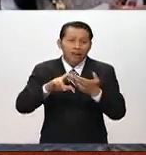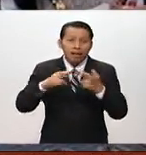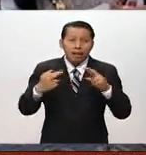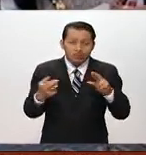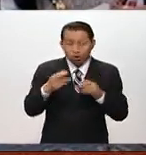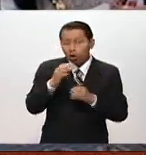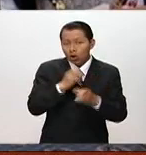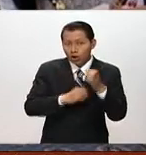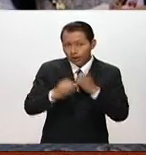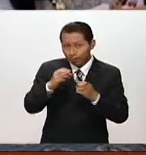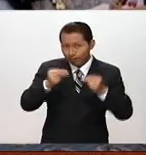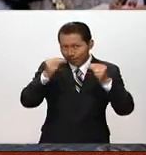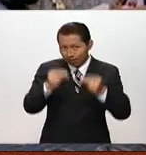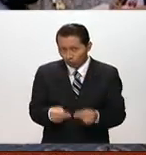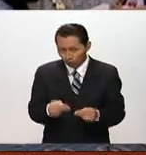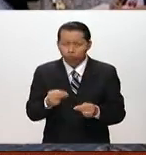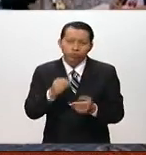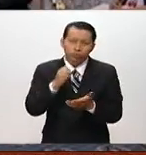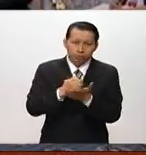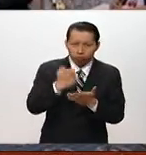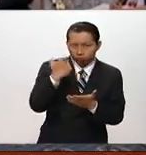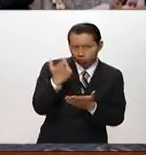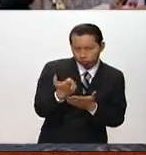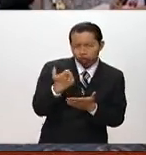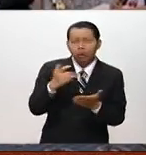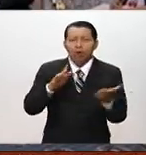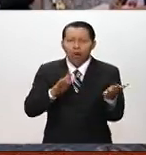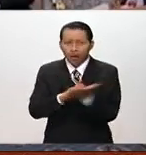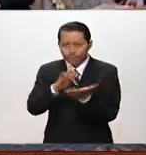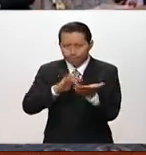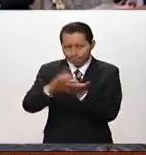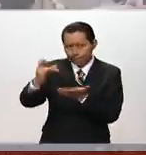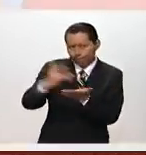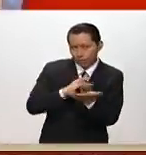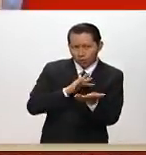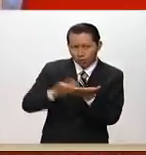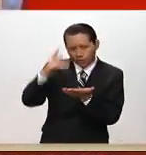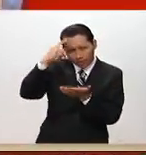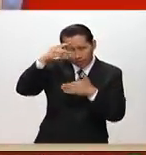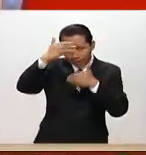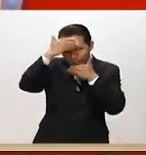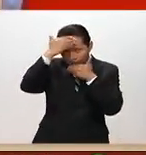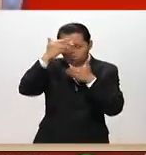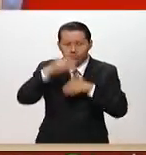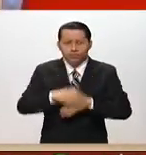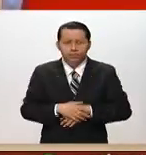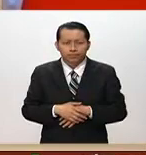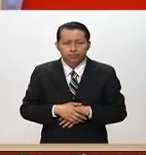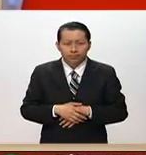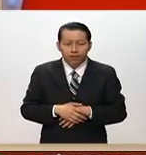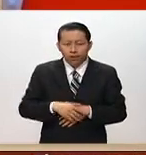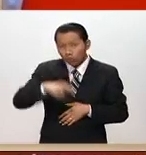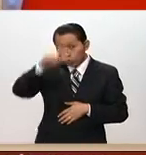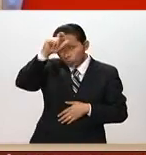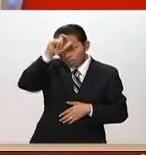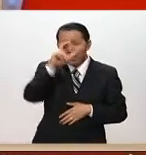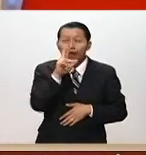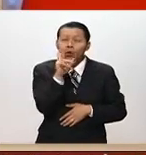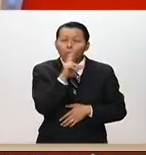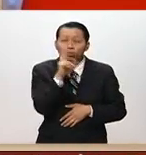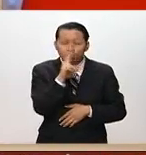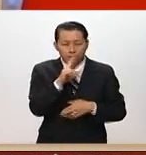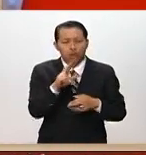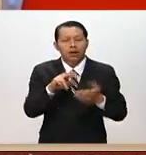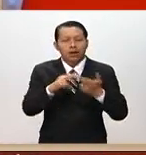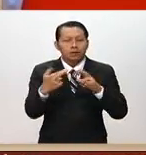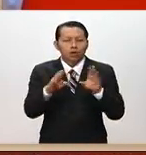relaciones comerciales, económicas y la cooperación en la lucha contra el terrorismo. La relación entre Turquía y Rusia no solo es importante